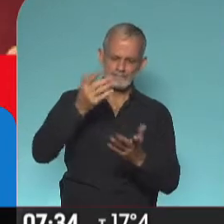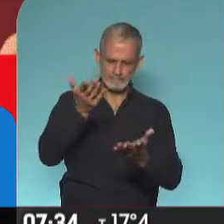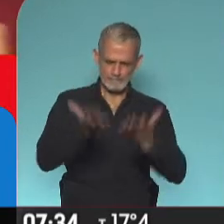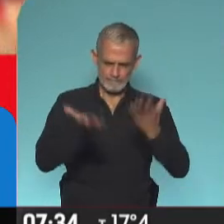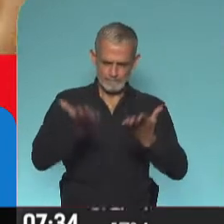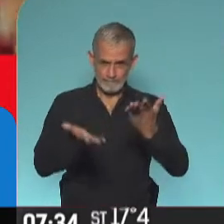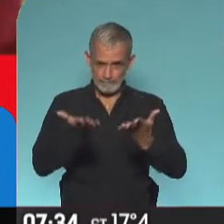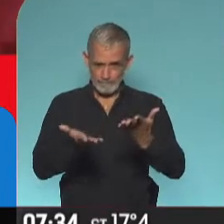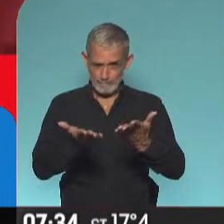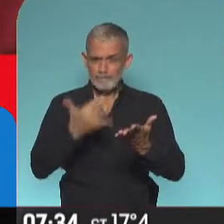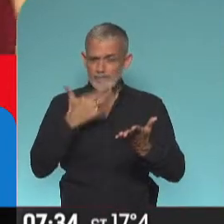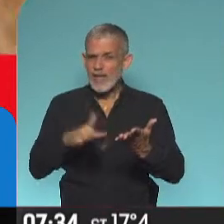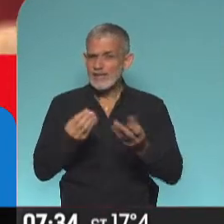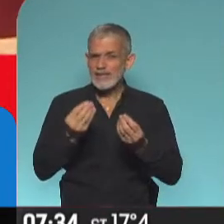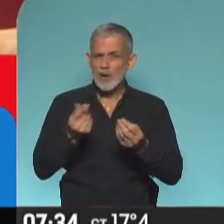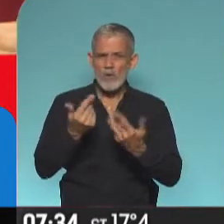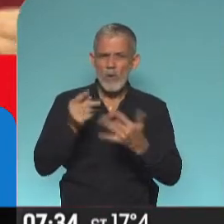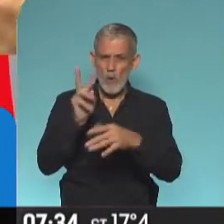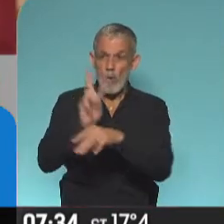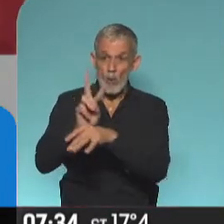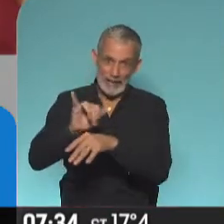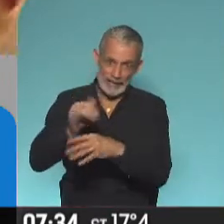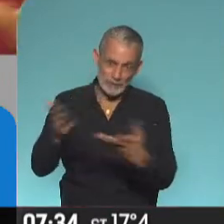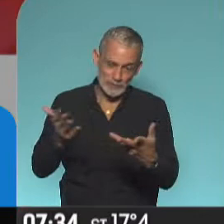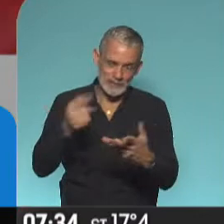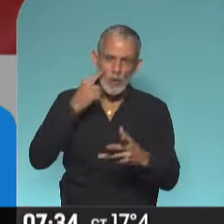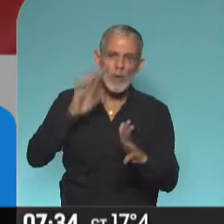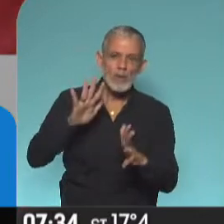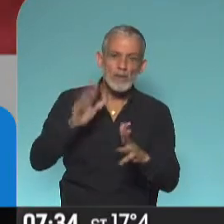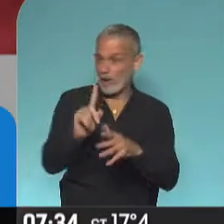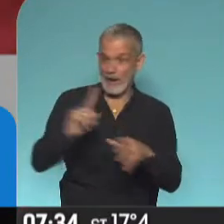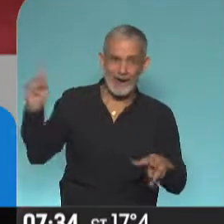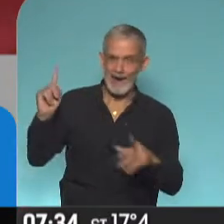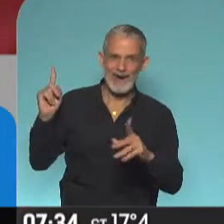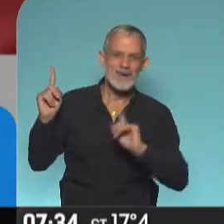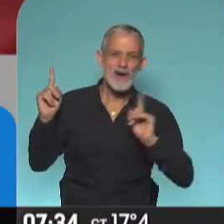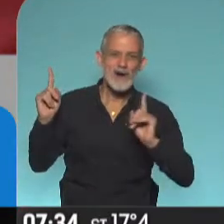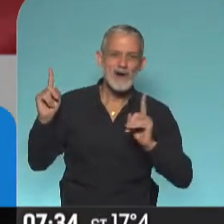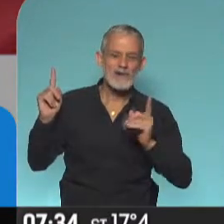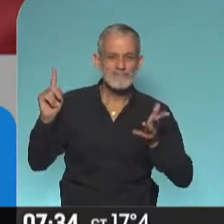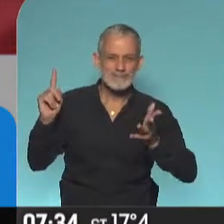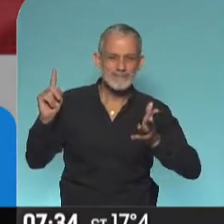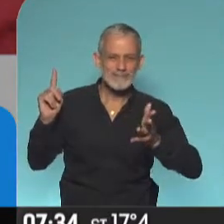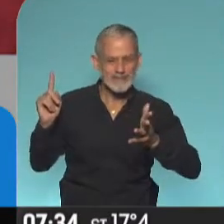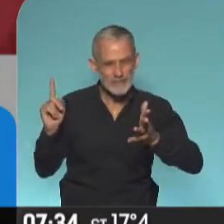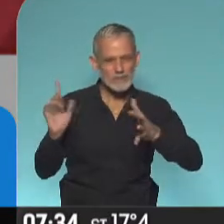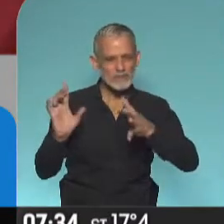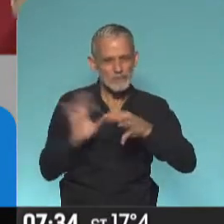balancear el cuidado con el no aislamiento, ¿sí?